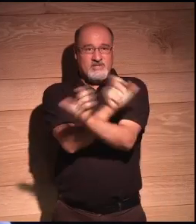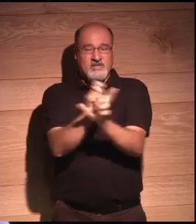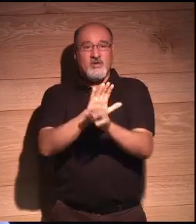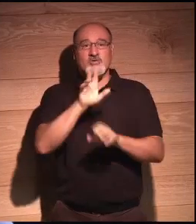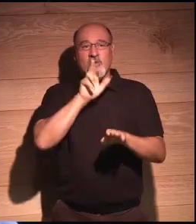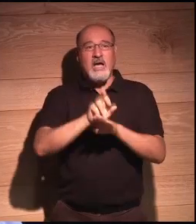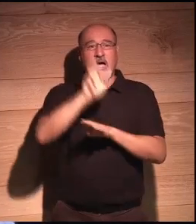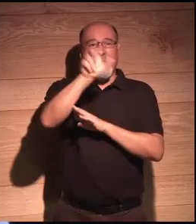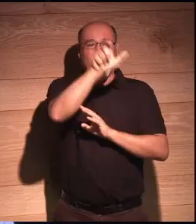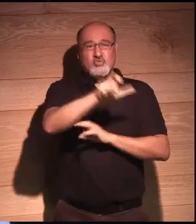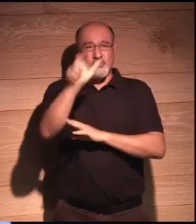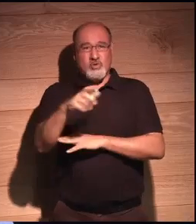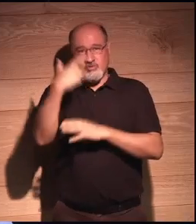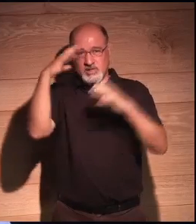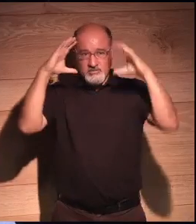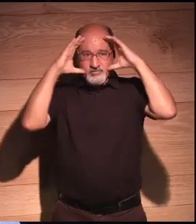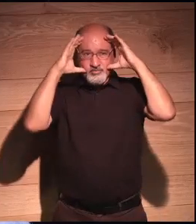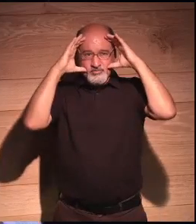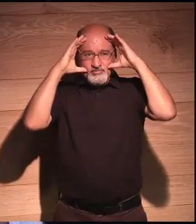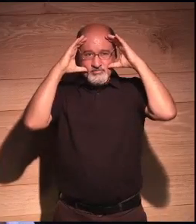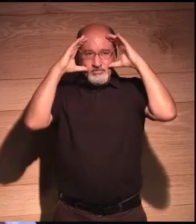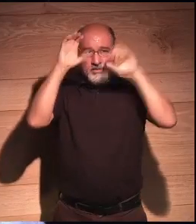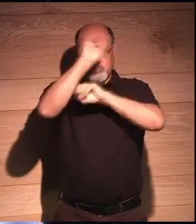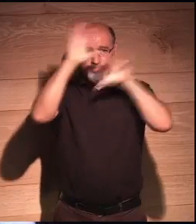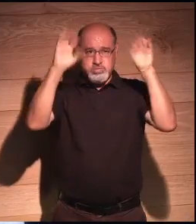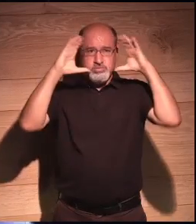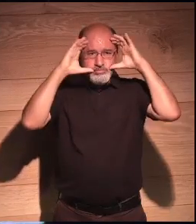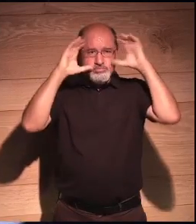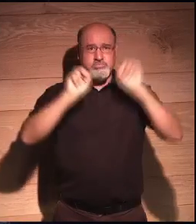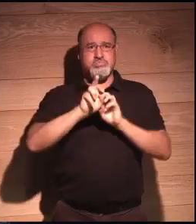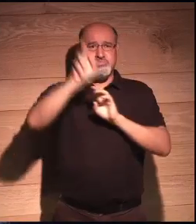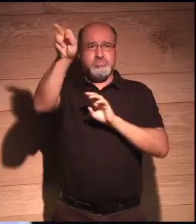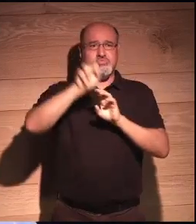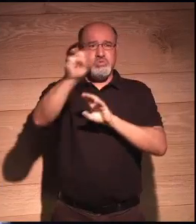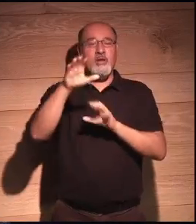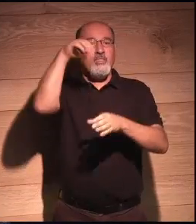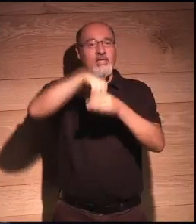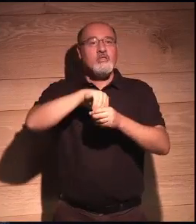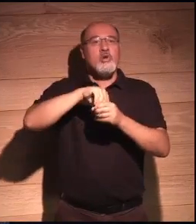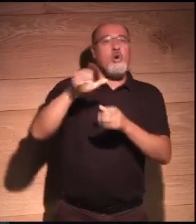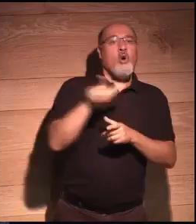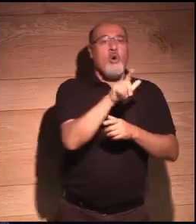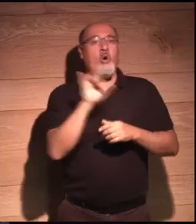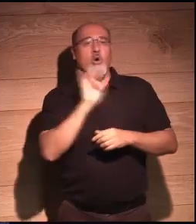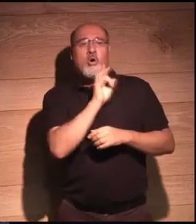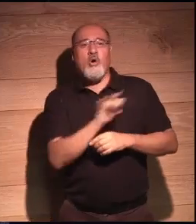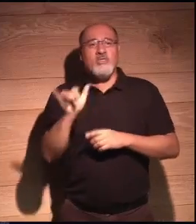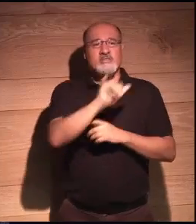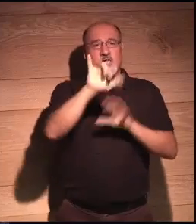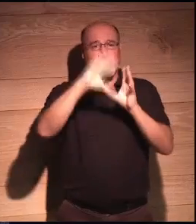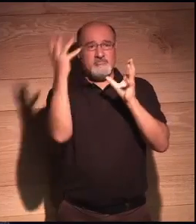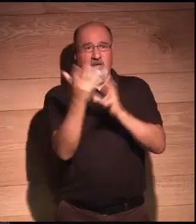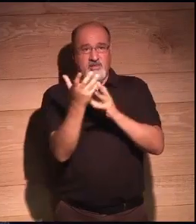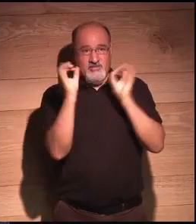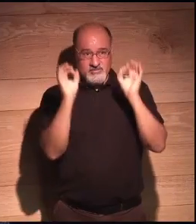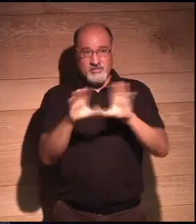astronautas de 2001, una edición del espacio. Sale Kissinger y luego ya todos ellos,